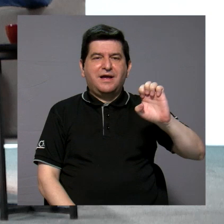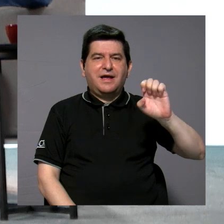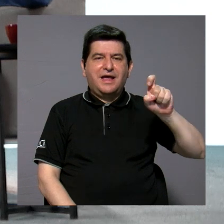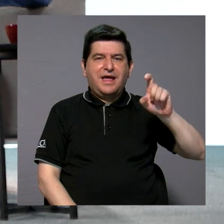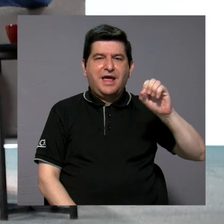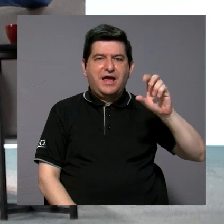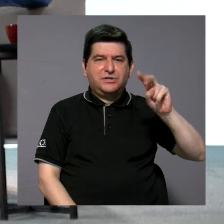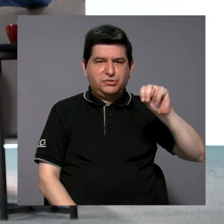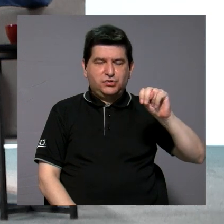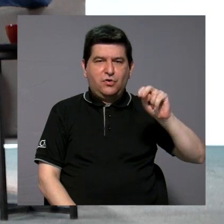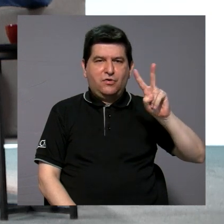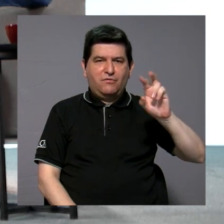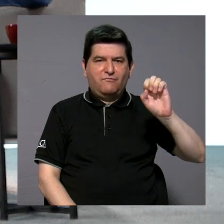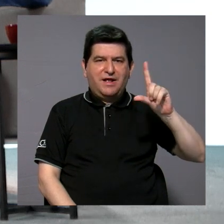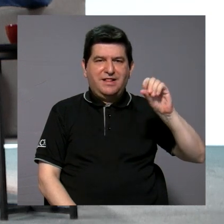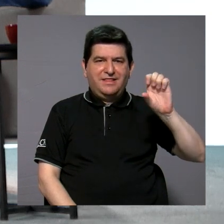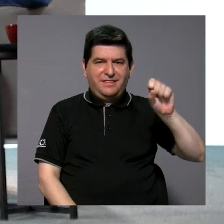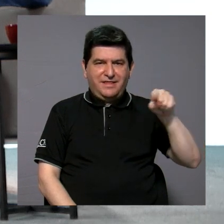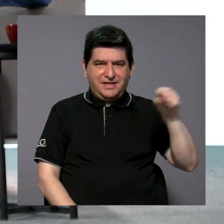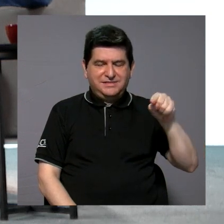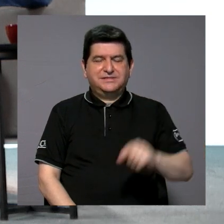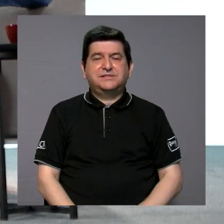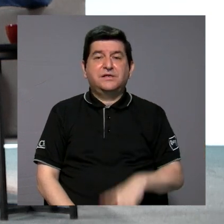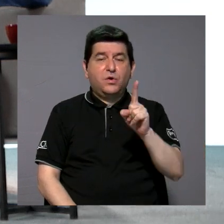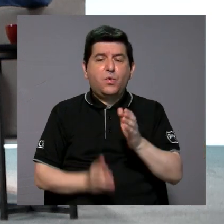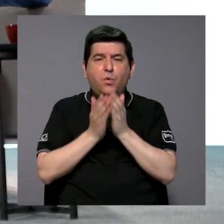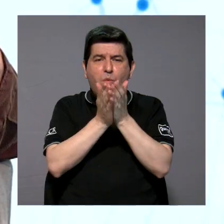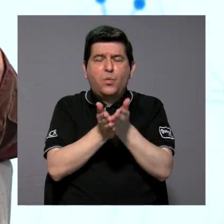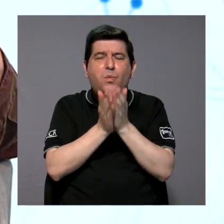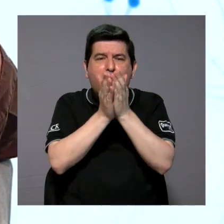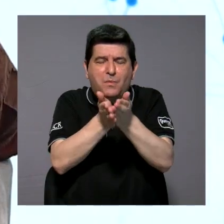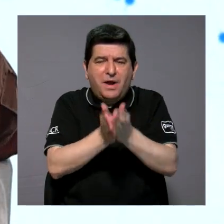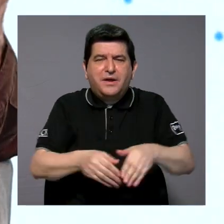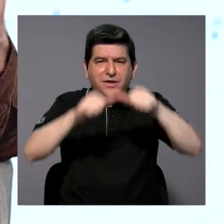un tanquero que encalló